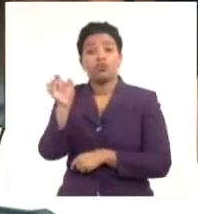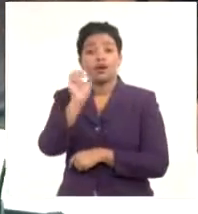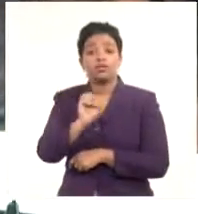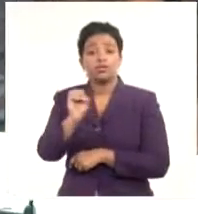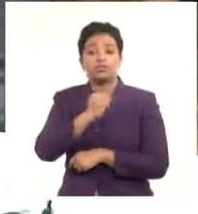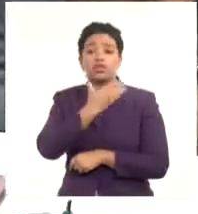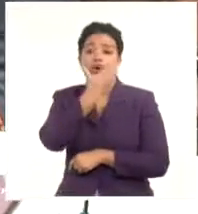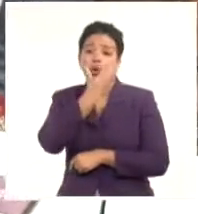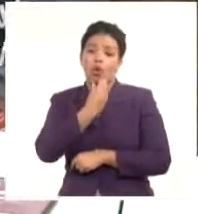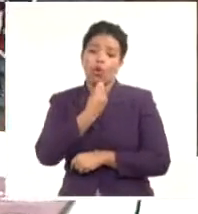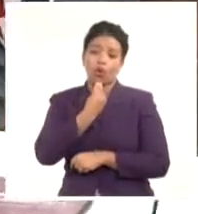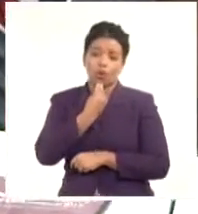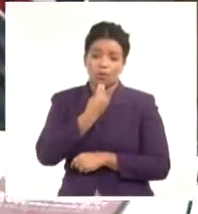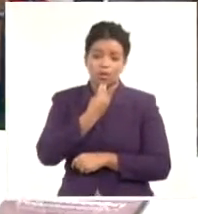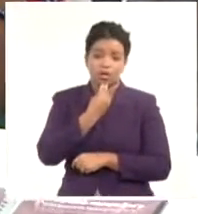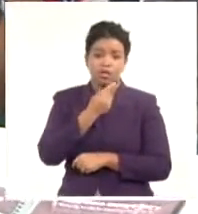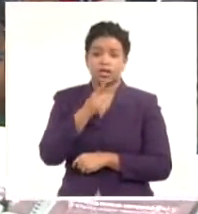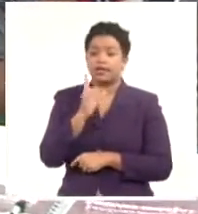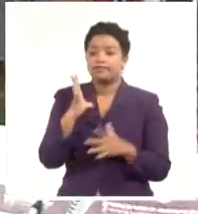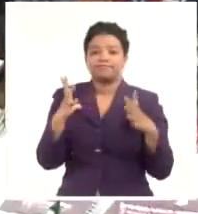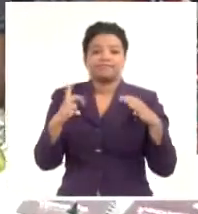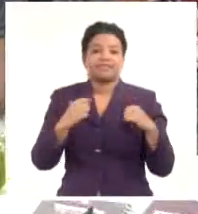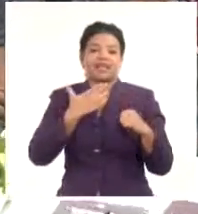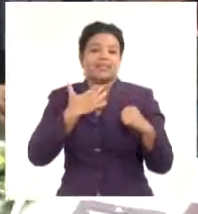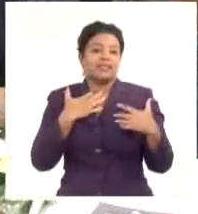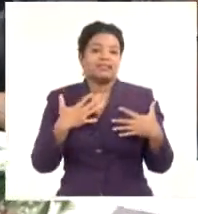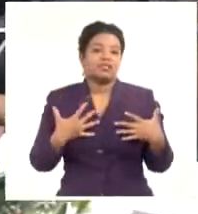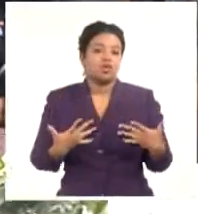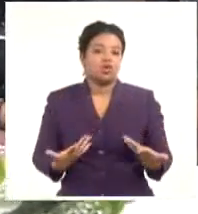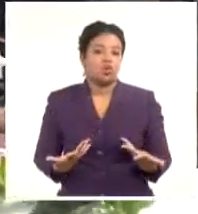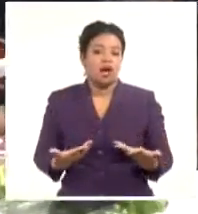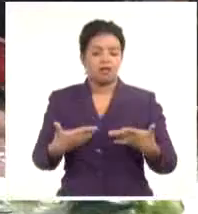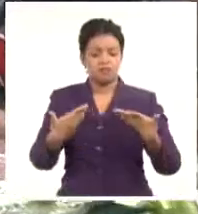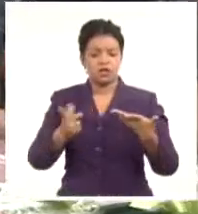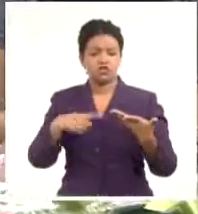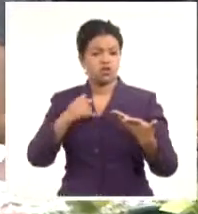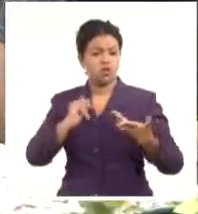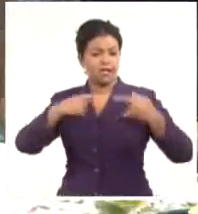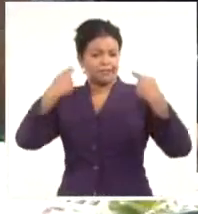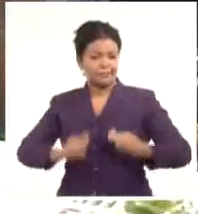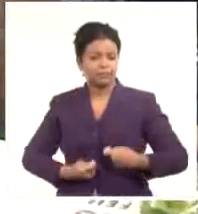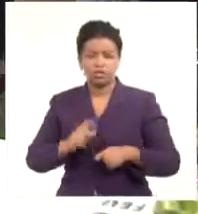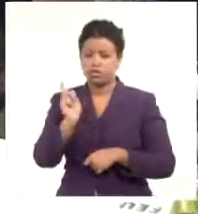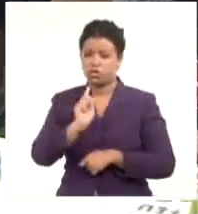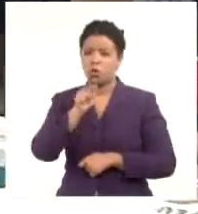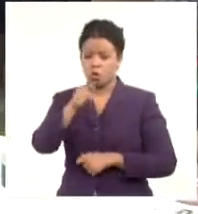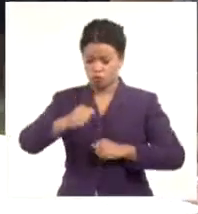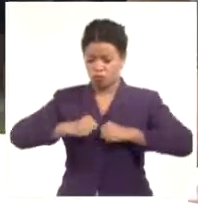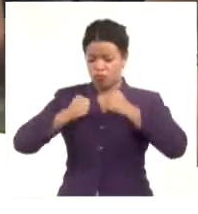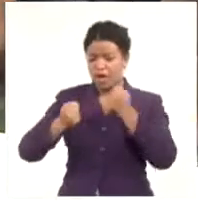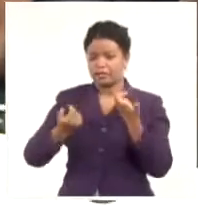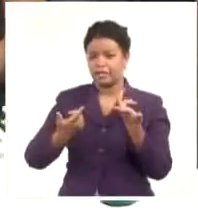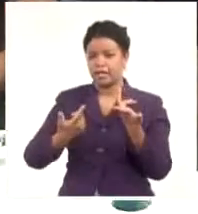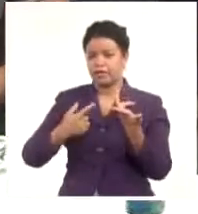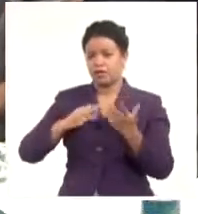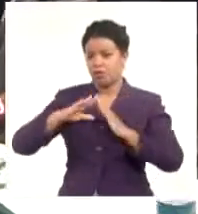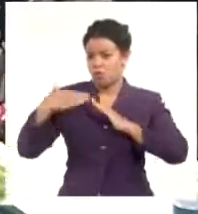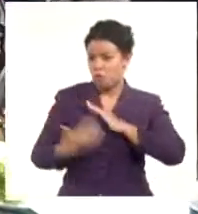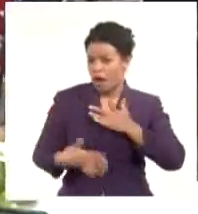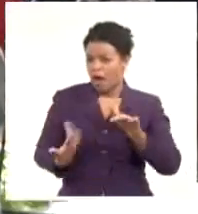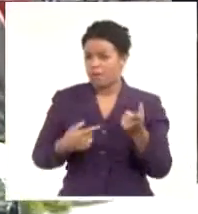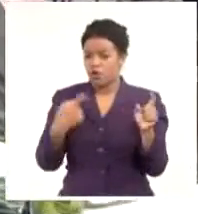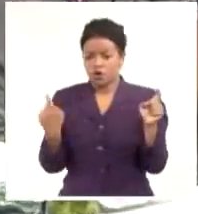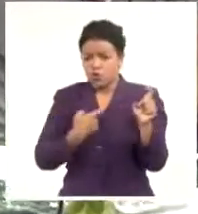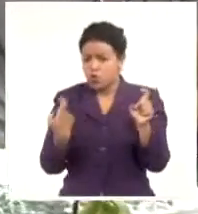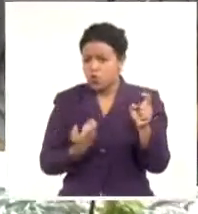jóvenes. Sean como quieren ser ustedes, sin imposiciones, sean rebeldes, atrevidos, rompan